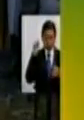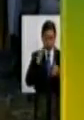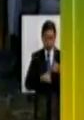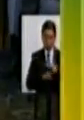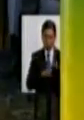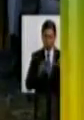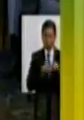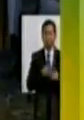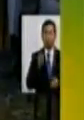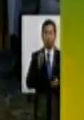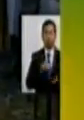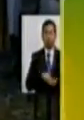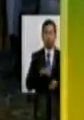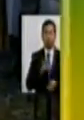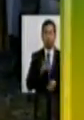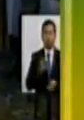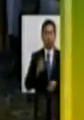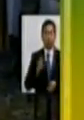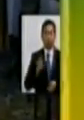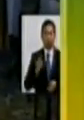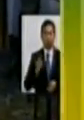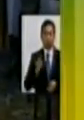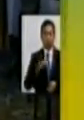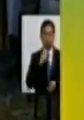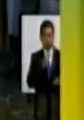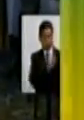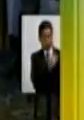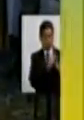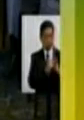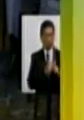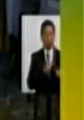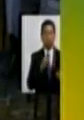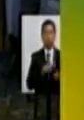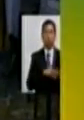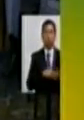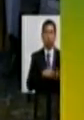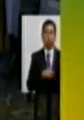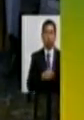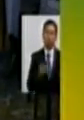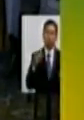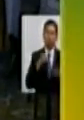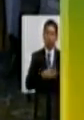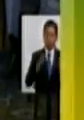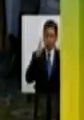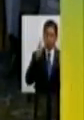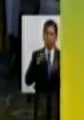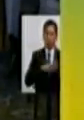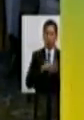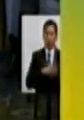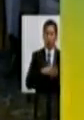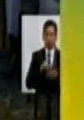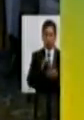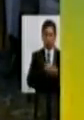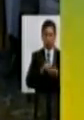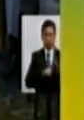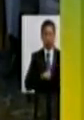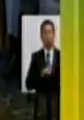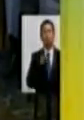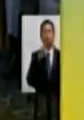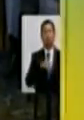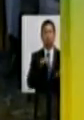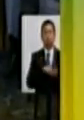nuestro derecho de obtener el acceso soberano al Océano Pacífico mediante el diálogo y la negociación de buena fe.